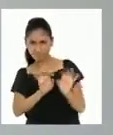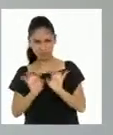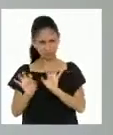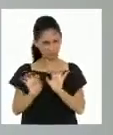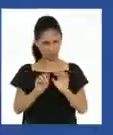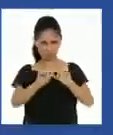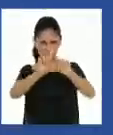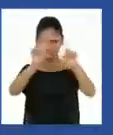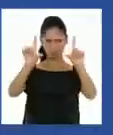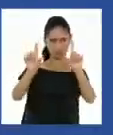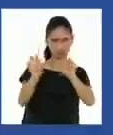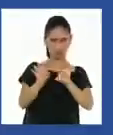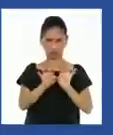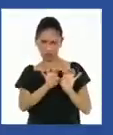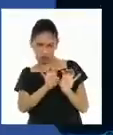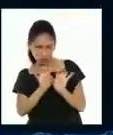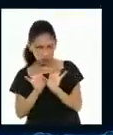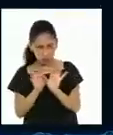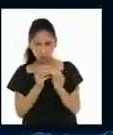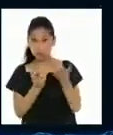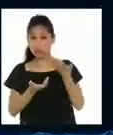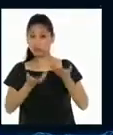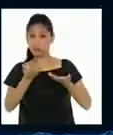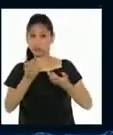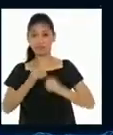investigar.